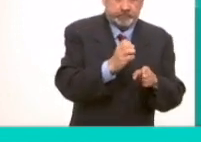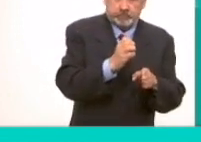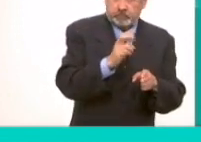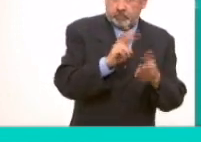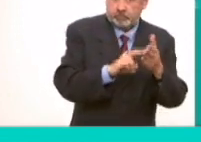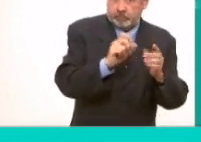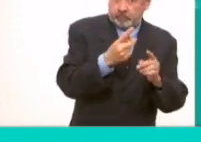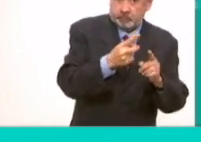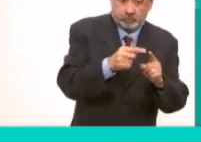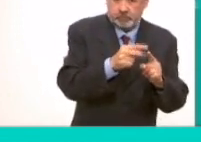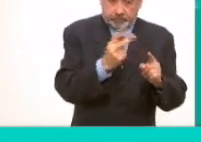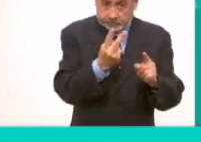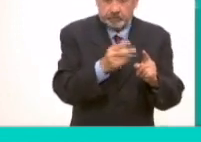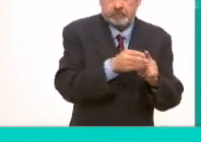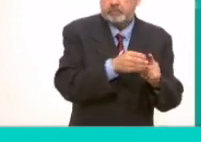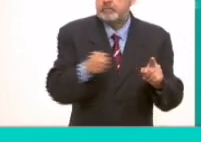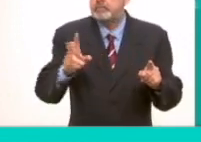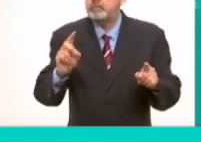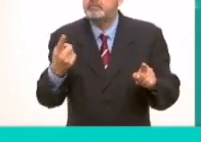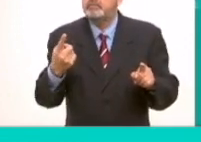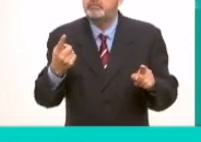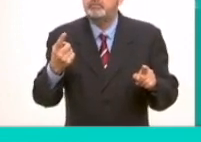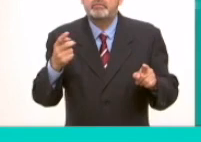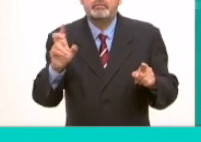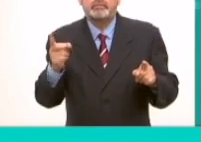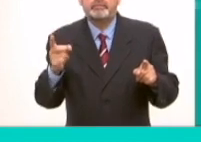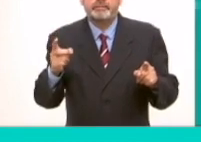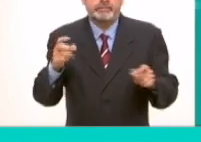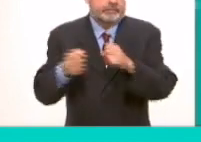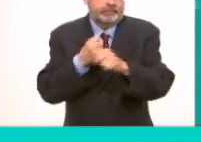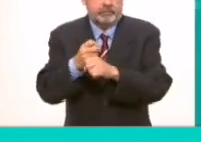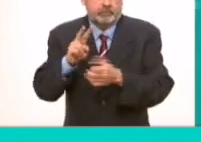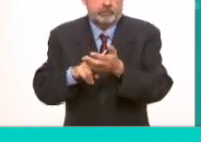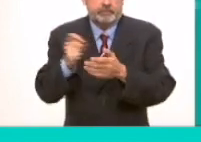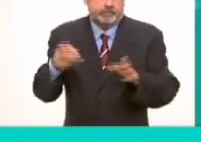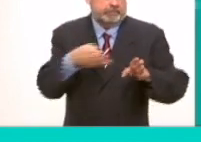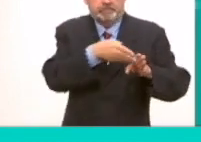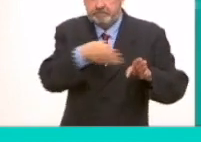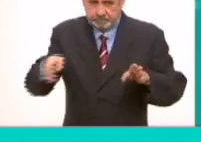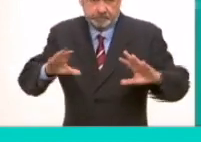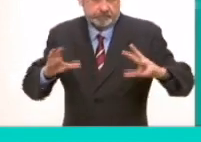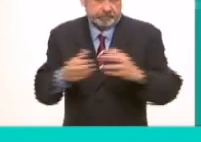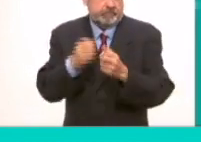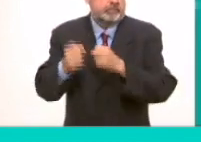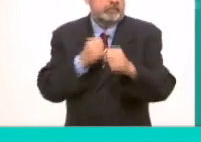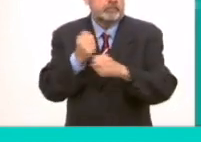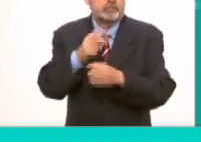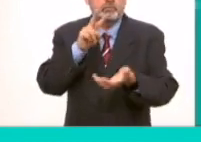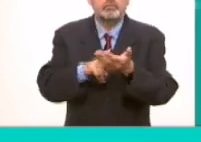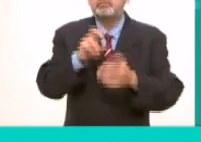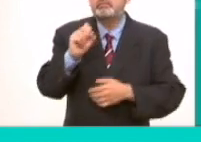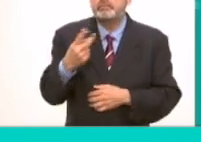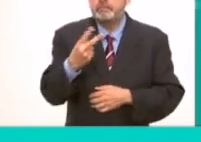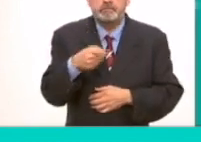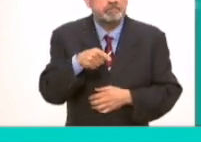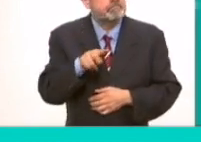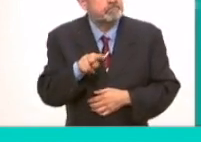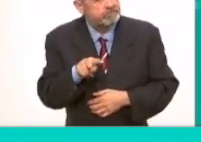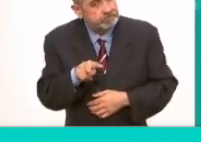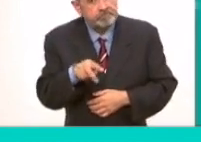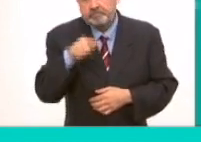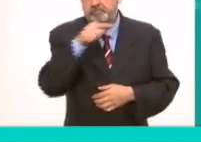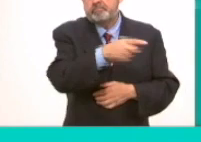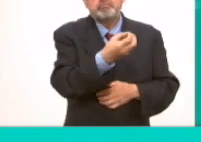2022 al 31 de diciembre También del mismo año de 2022 lo cual refuerza que el sujeto